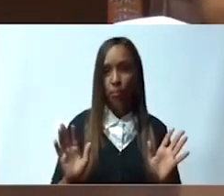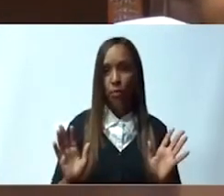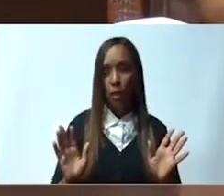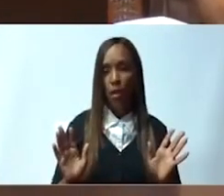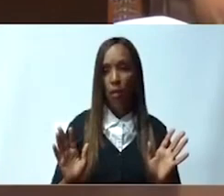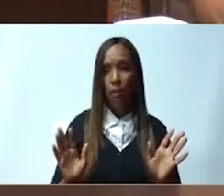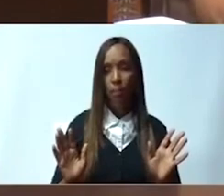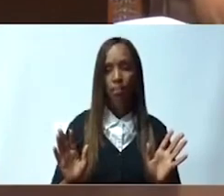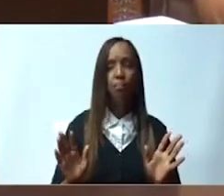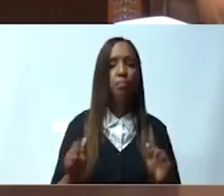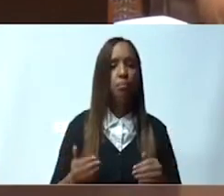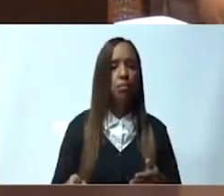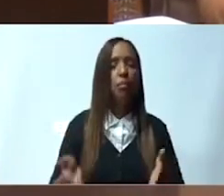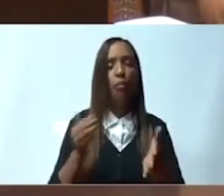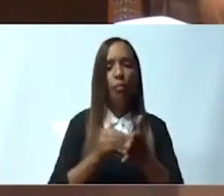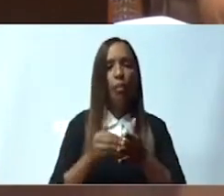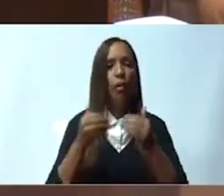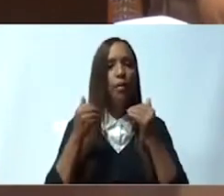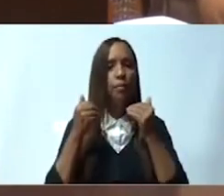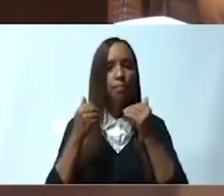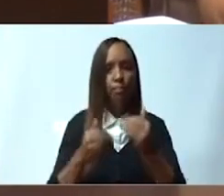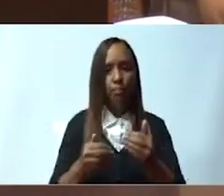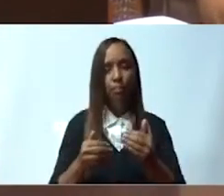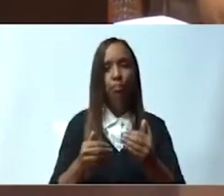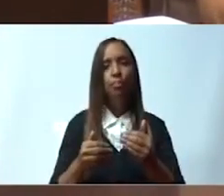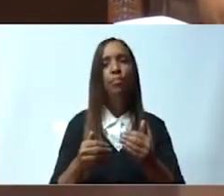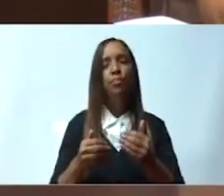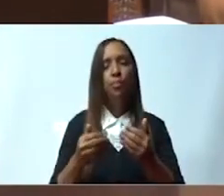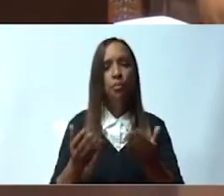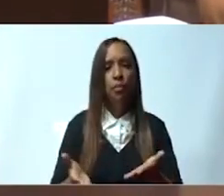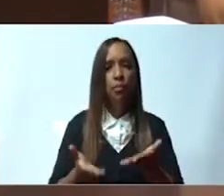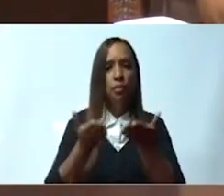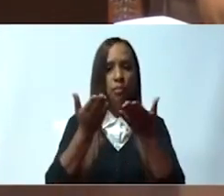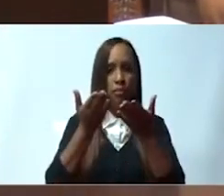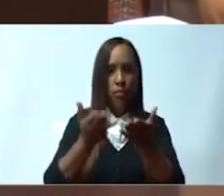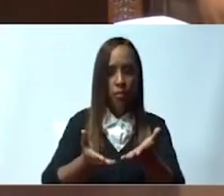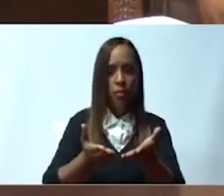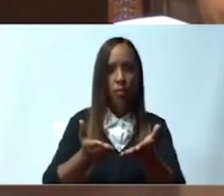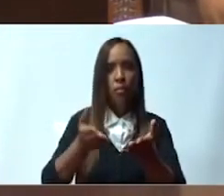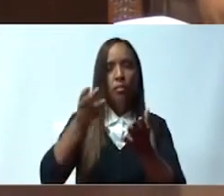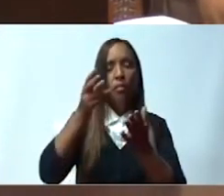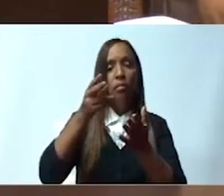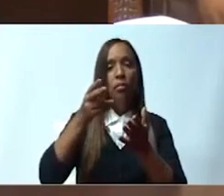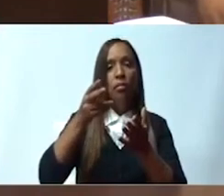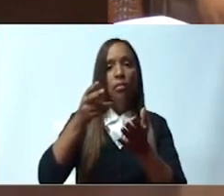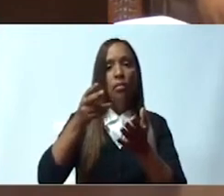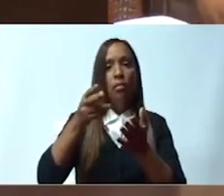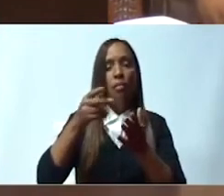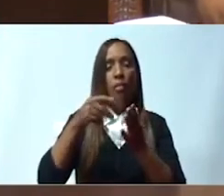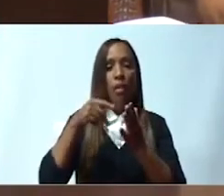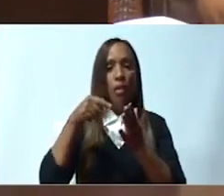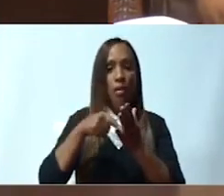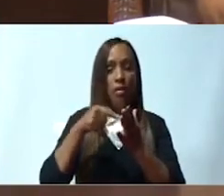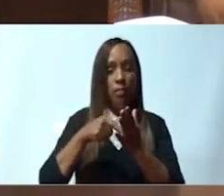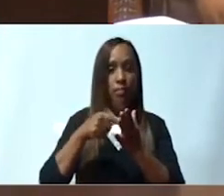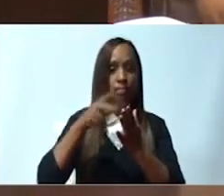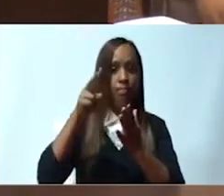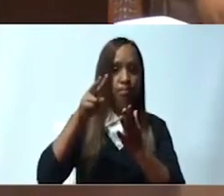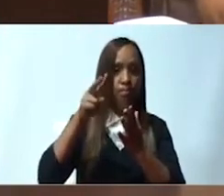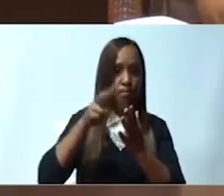terminado, para poder escuchar el informe y dar lectura al informe que rinde la comisión.